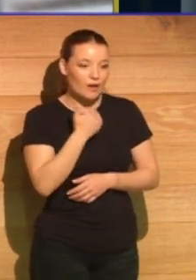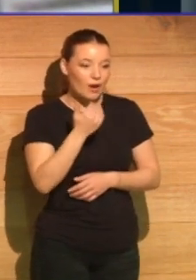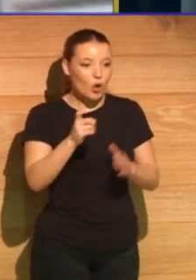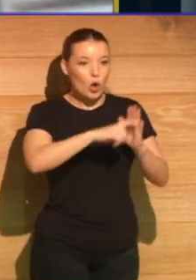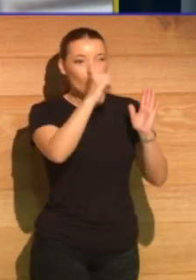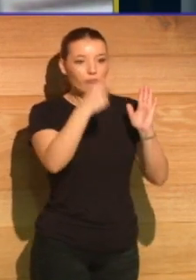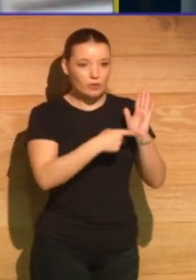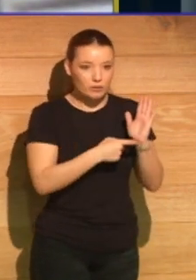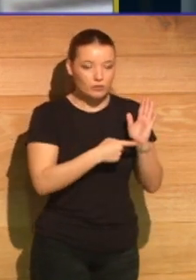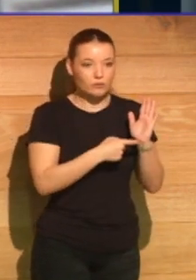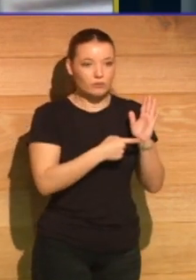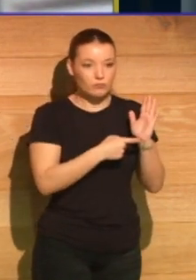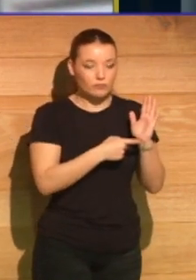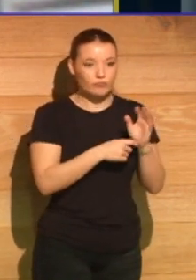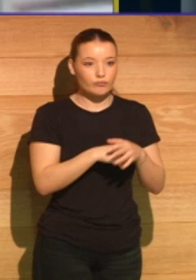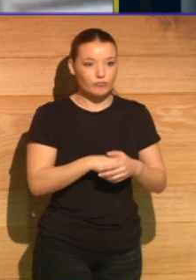completo, ¿no?